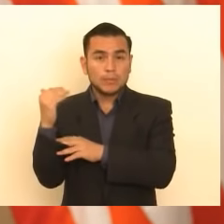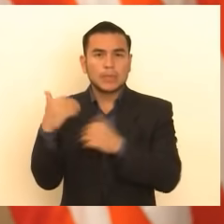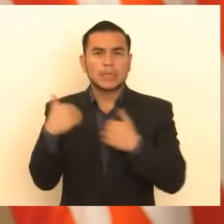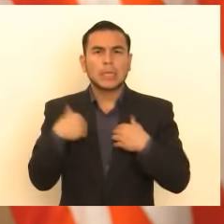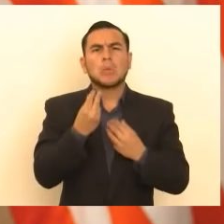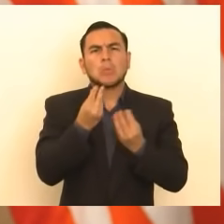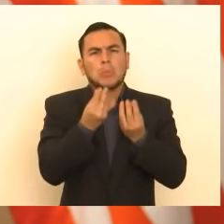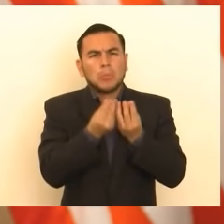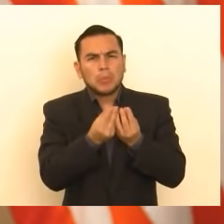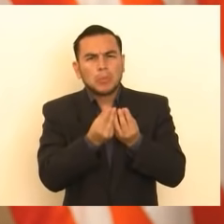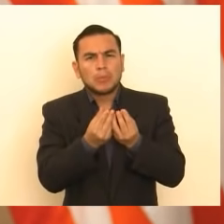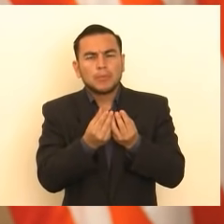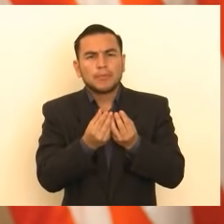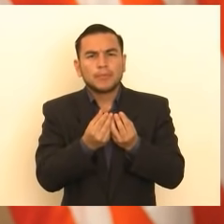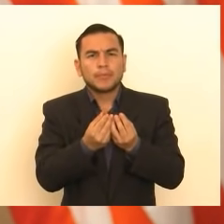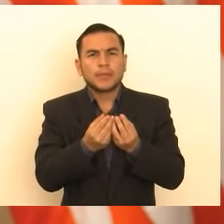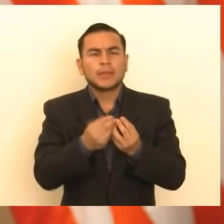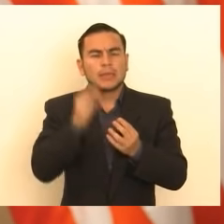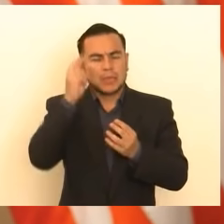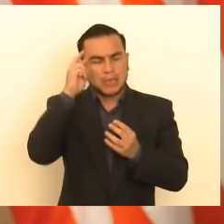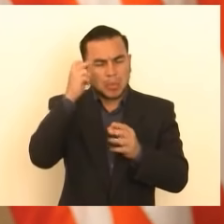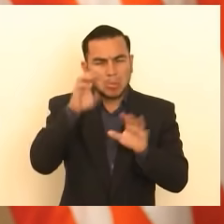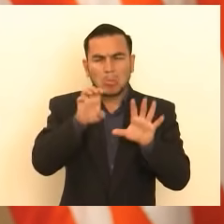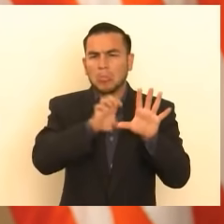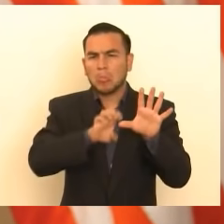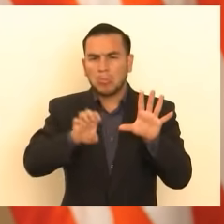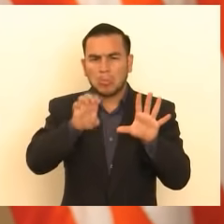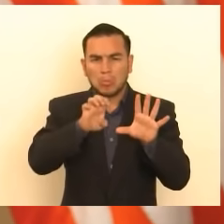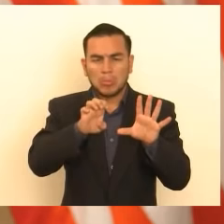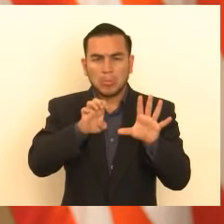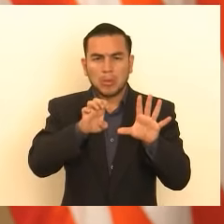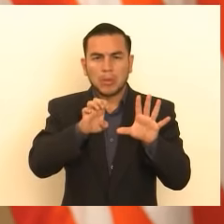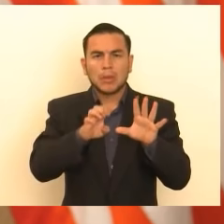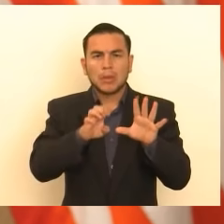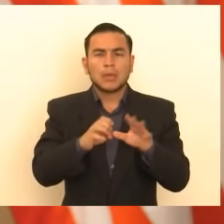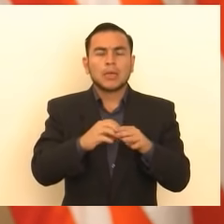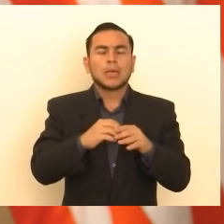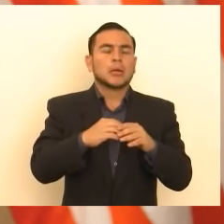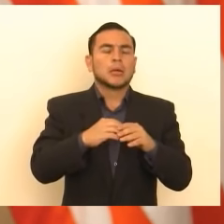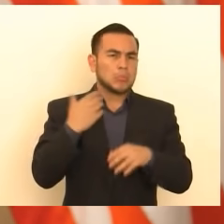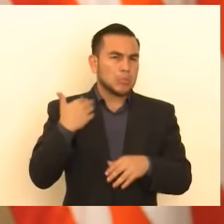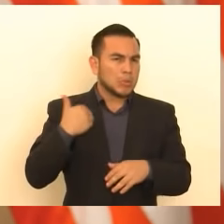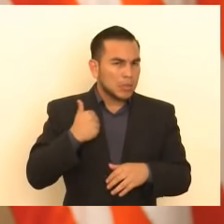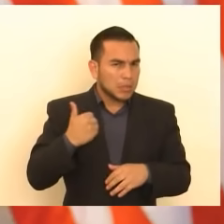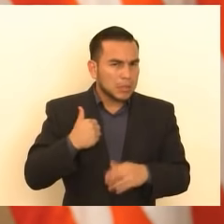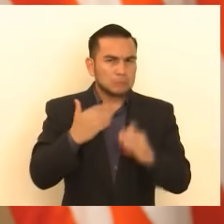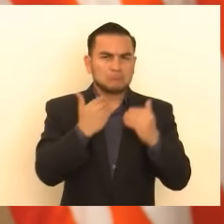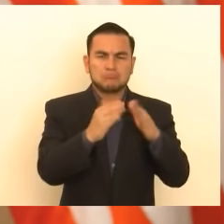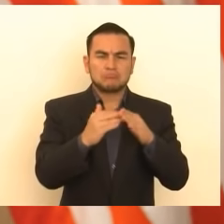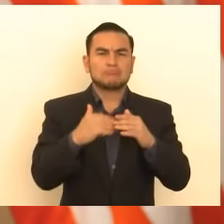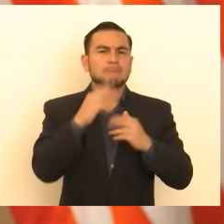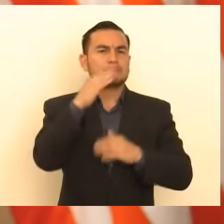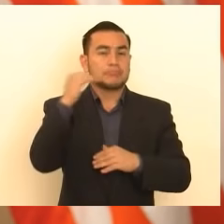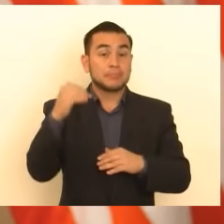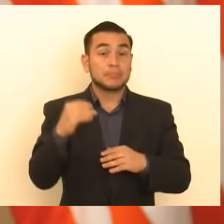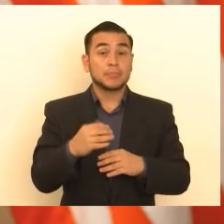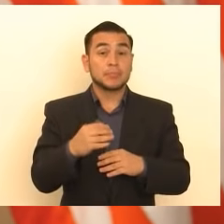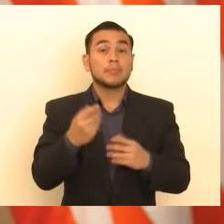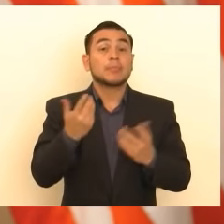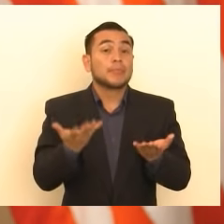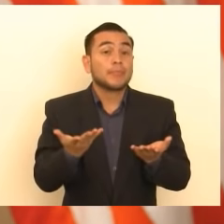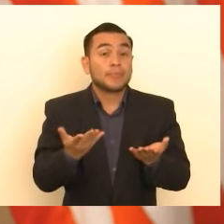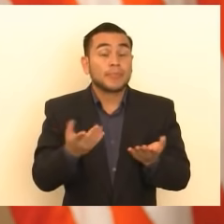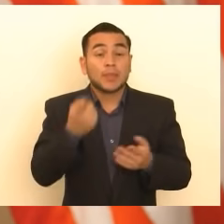aunque tenemos otro tanto viviendo en otros países, Australia, Canadá, España, Italia, etcétera. Estados Unidos es